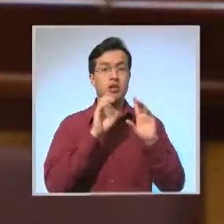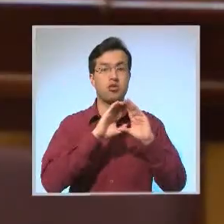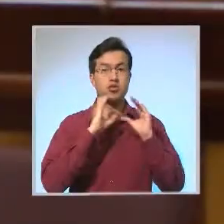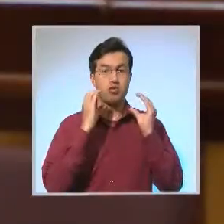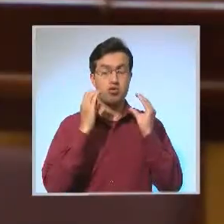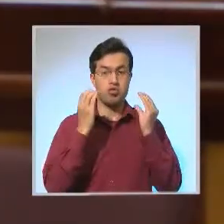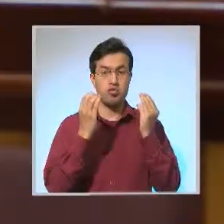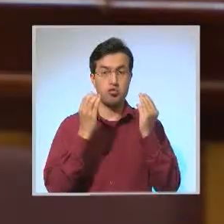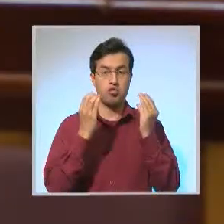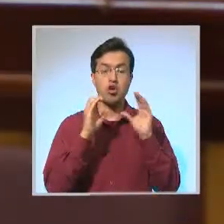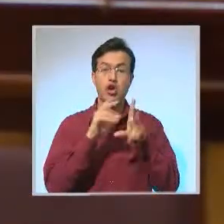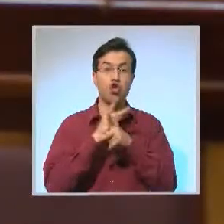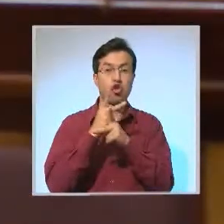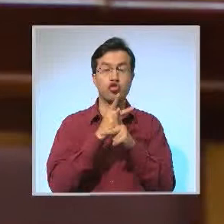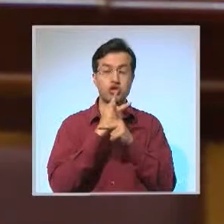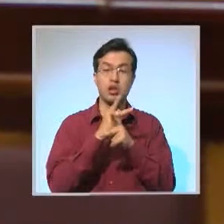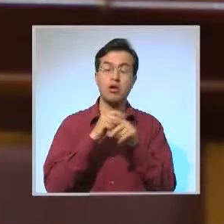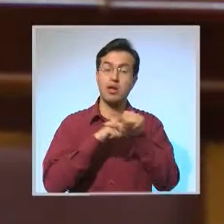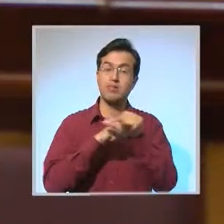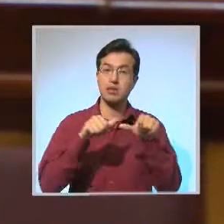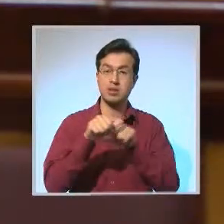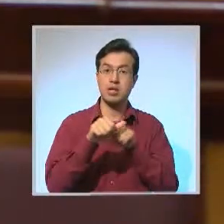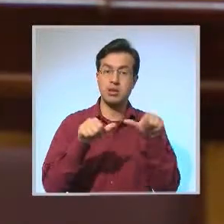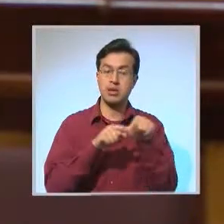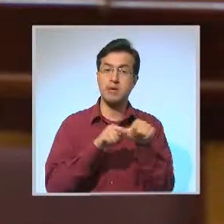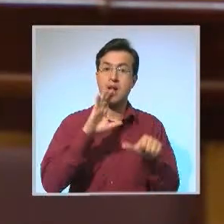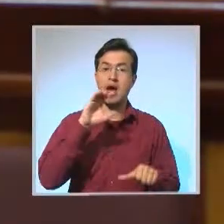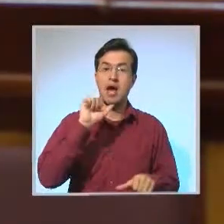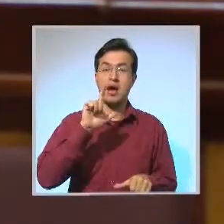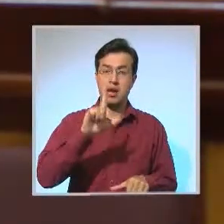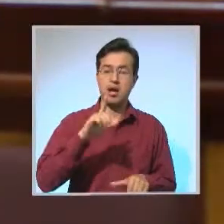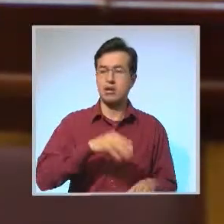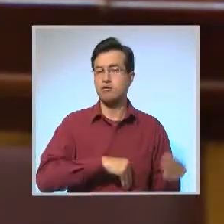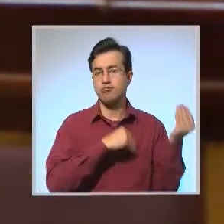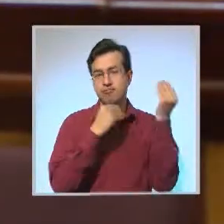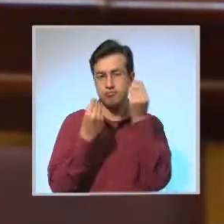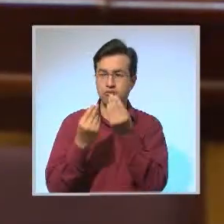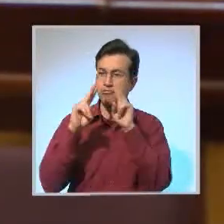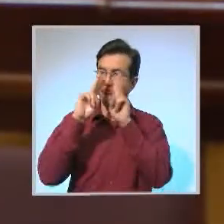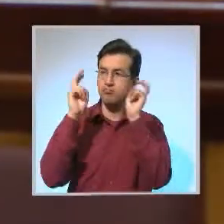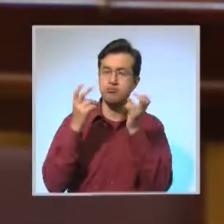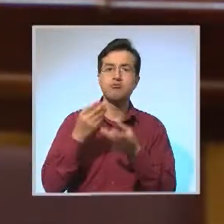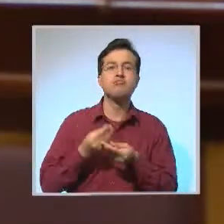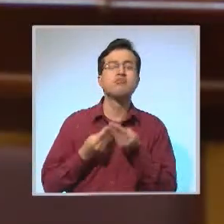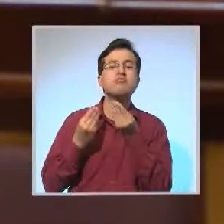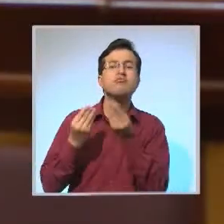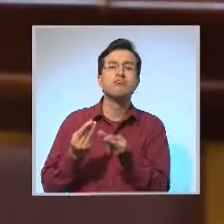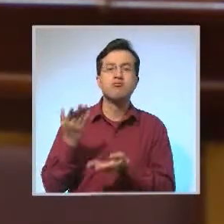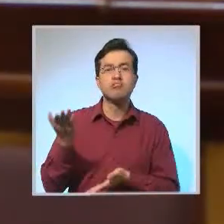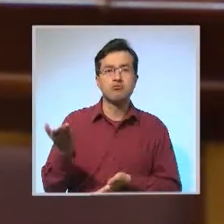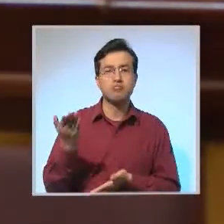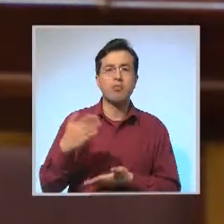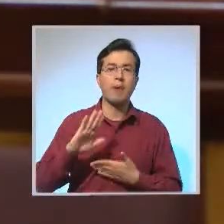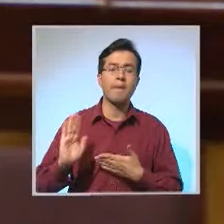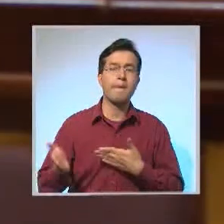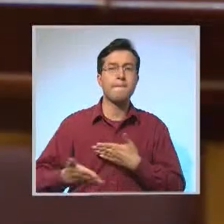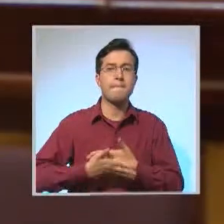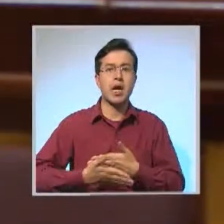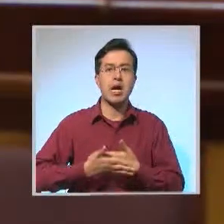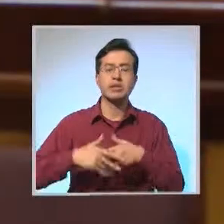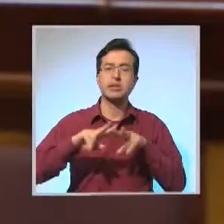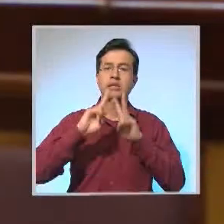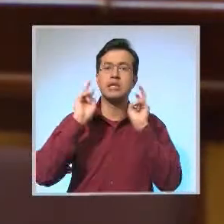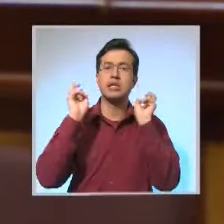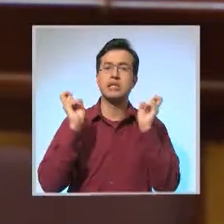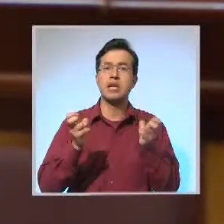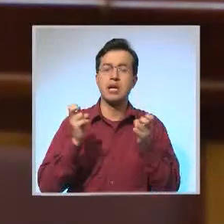administración legislativa enviado a la comisión este asunto como insumo a la materia que está tratando actualmente